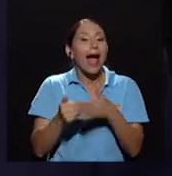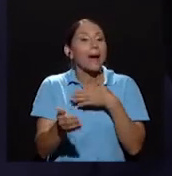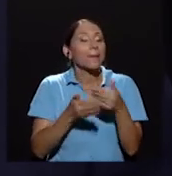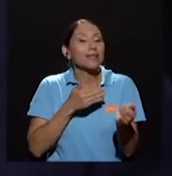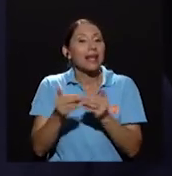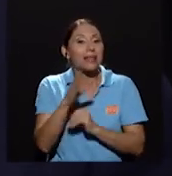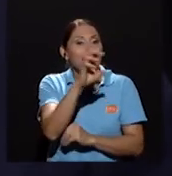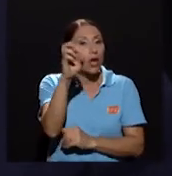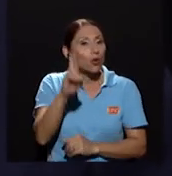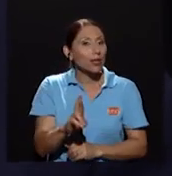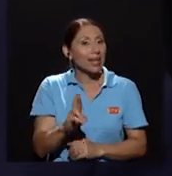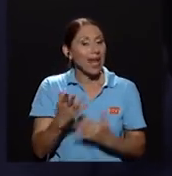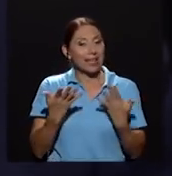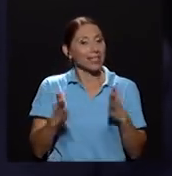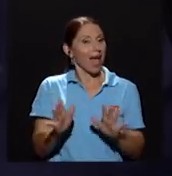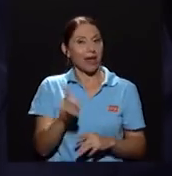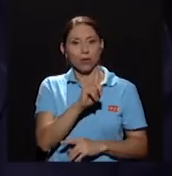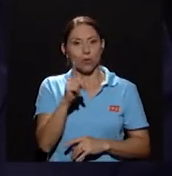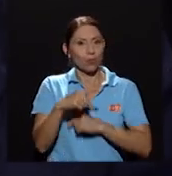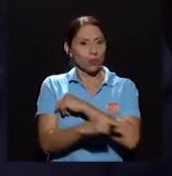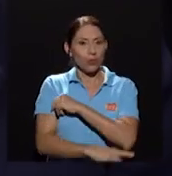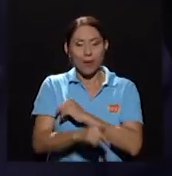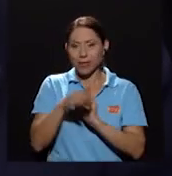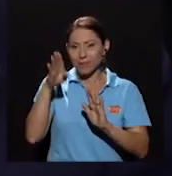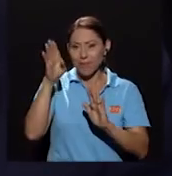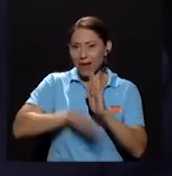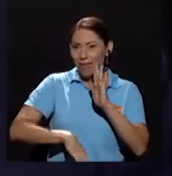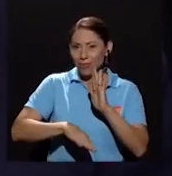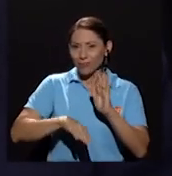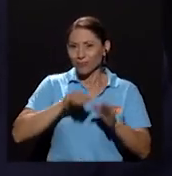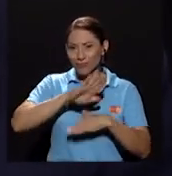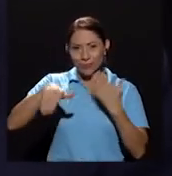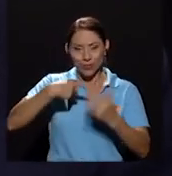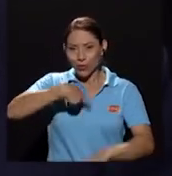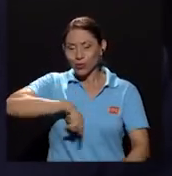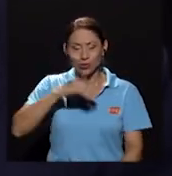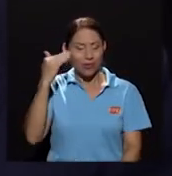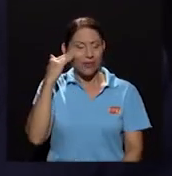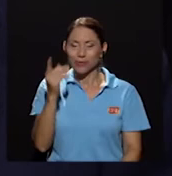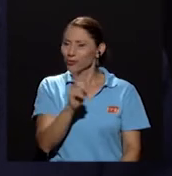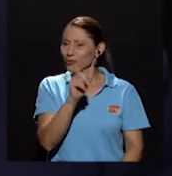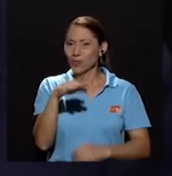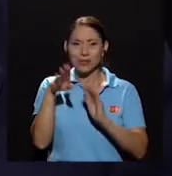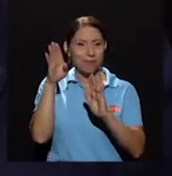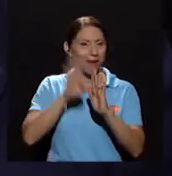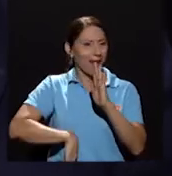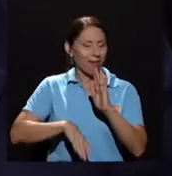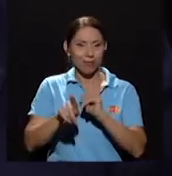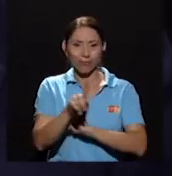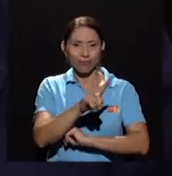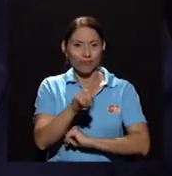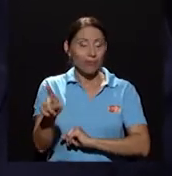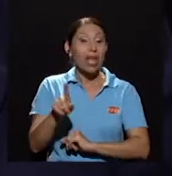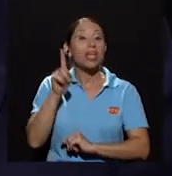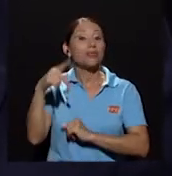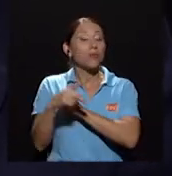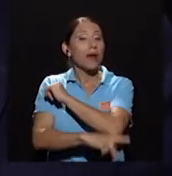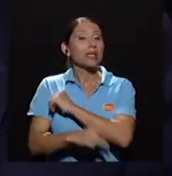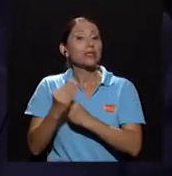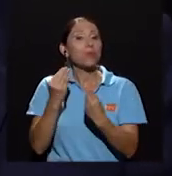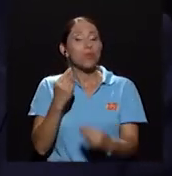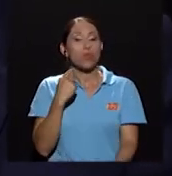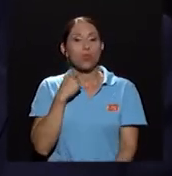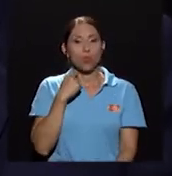no es un país barato como todos sabemos no están lejos de ser un país barato es un país muy costoso entre